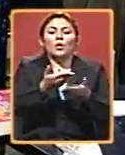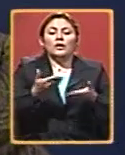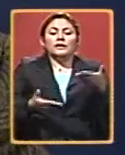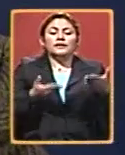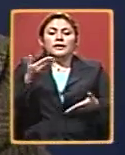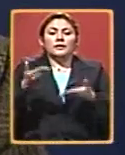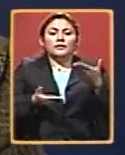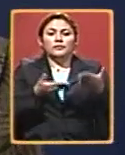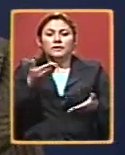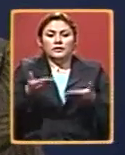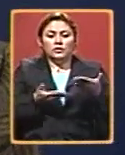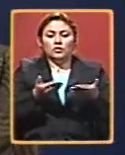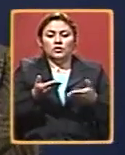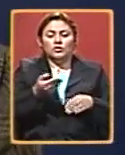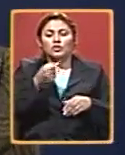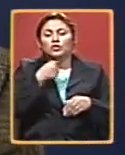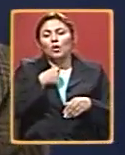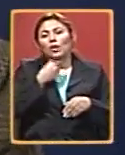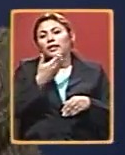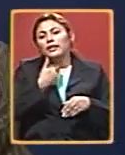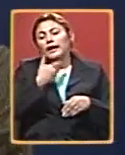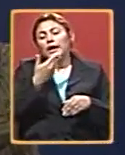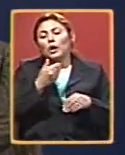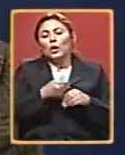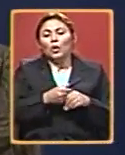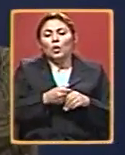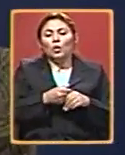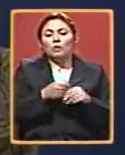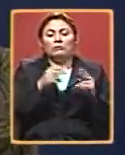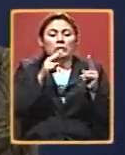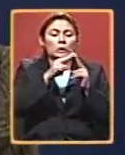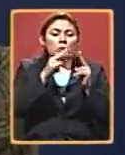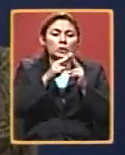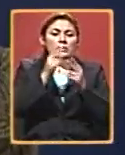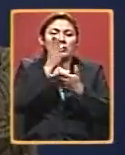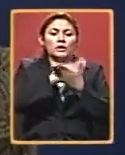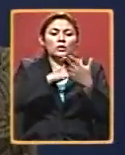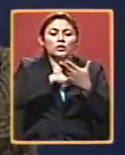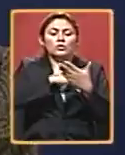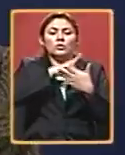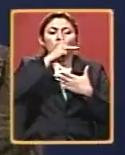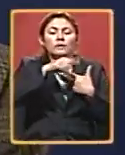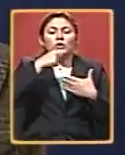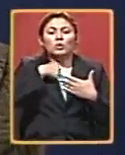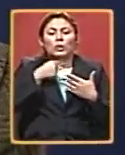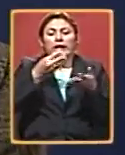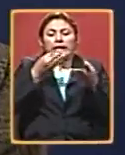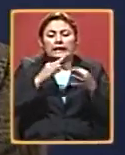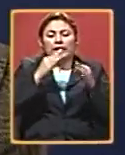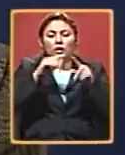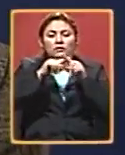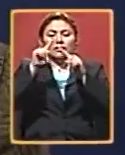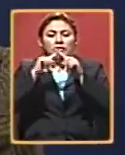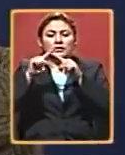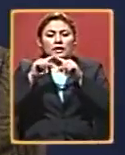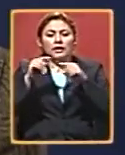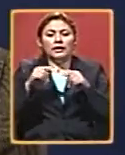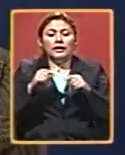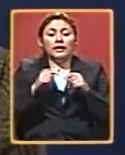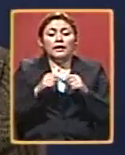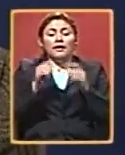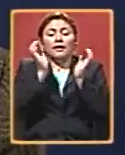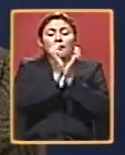servicios. Yo ahí tengo, y don Juan lo conoce, en varios programas he tratado de hacer la diferenciación. Es el gran proveedor